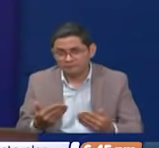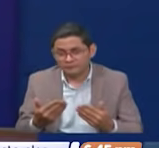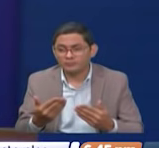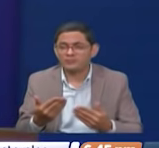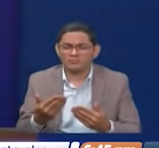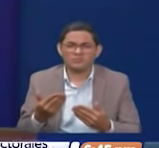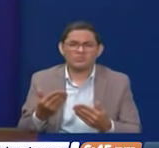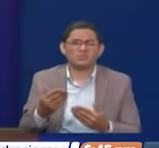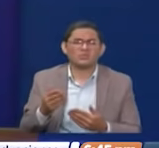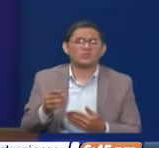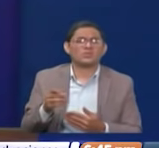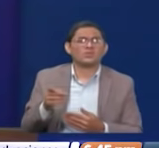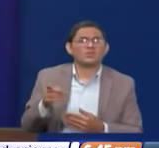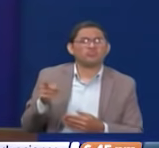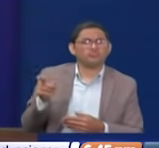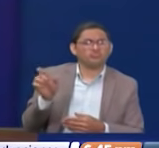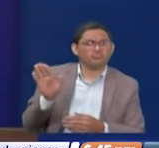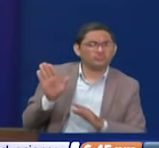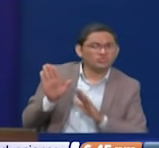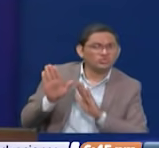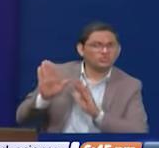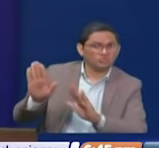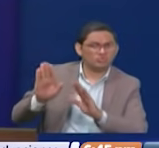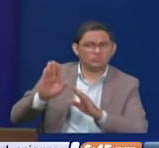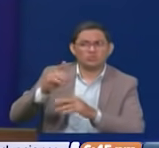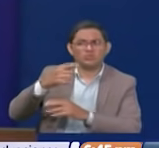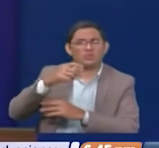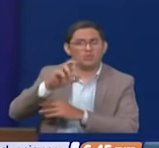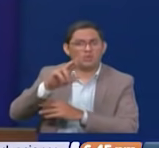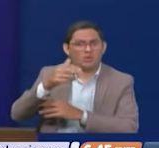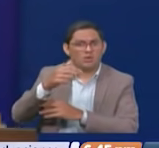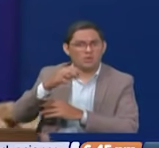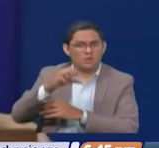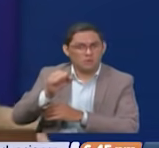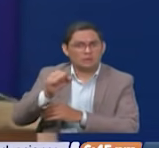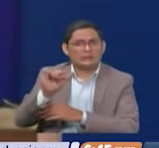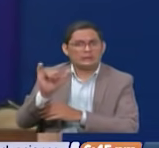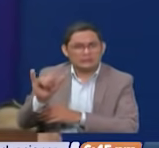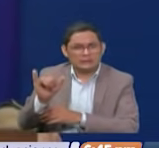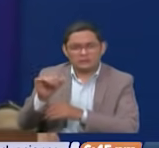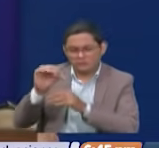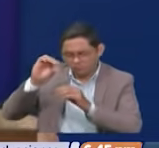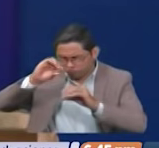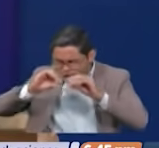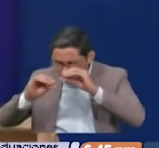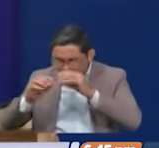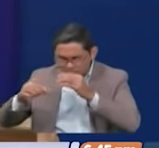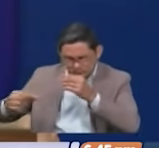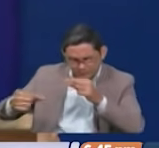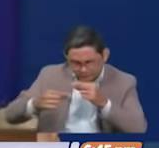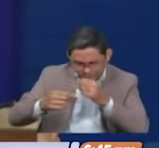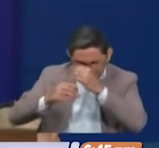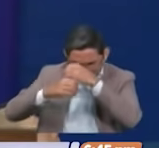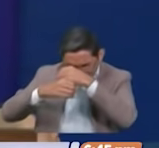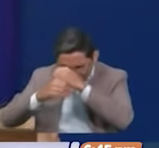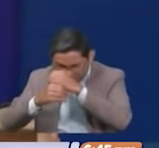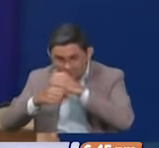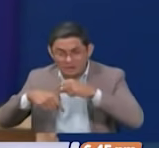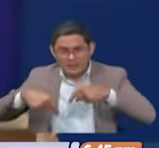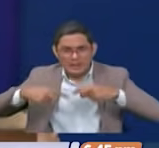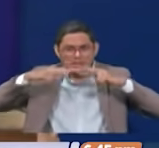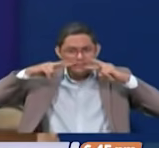técnico y a los investigadores del instituto gorgas por su compromiso no sólo con panamá sino con toda la